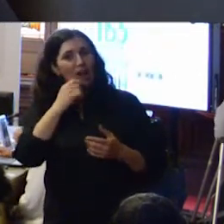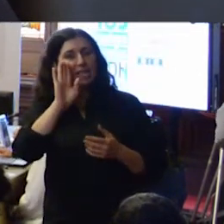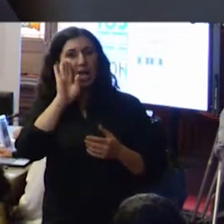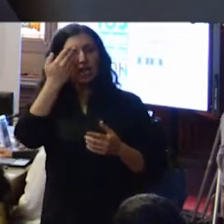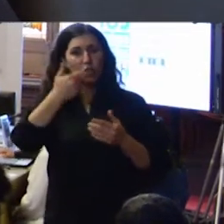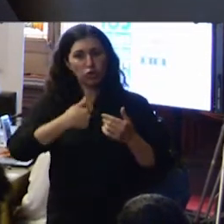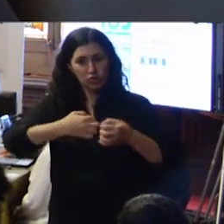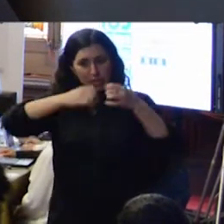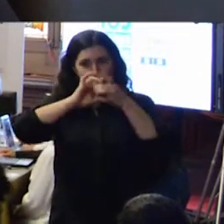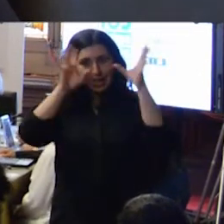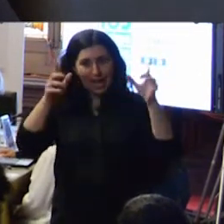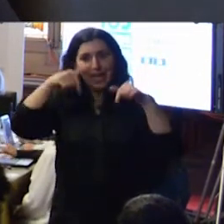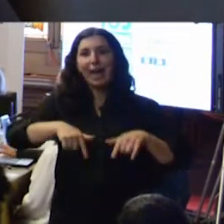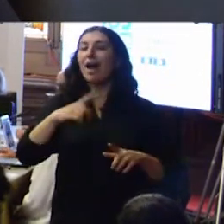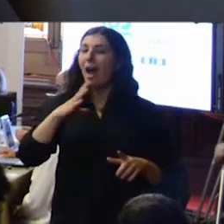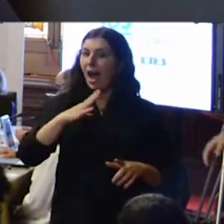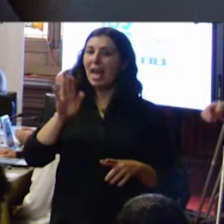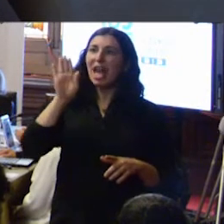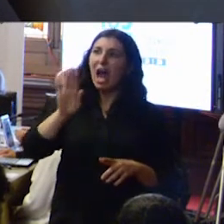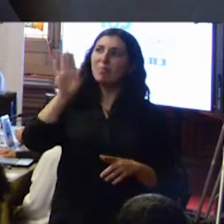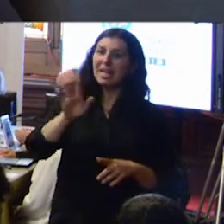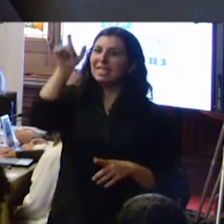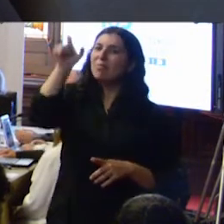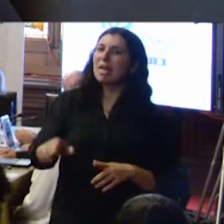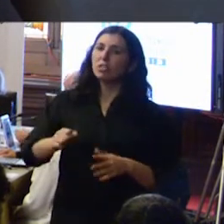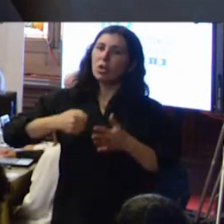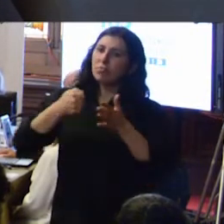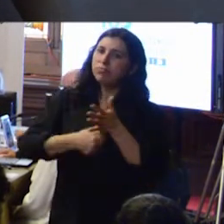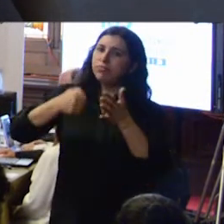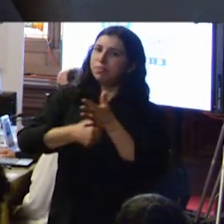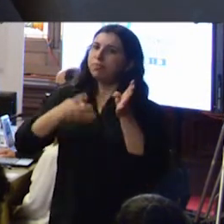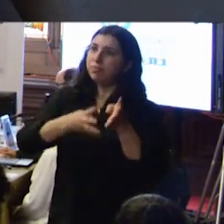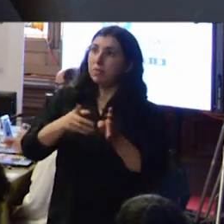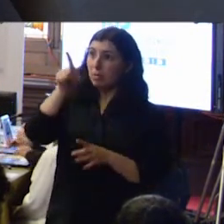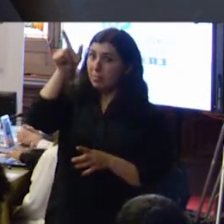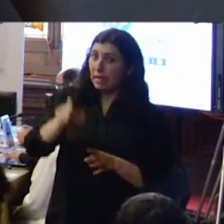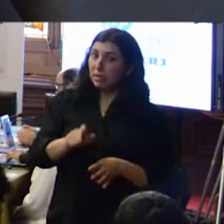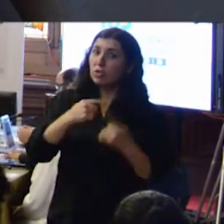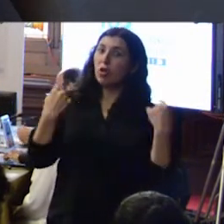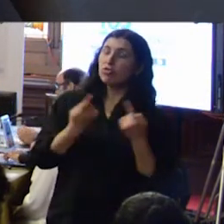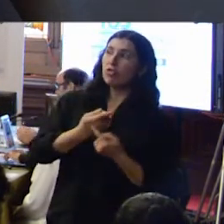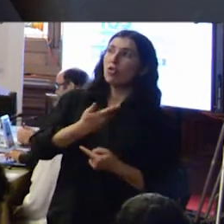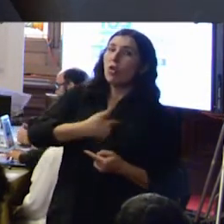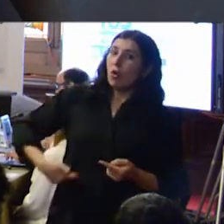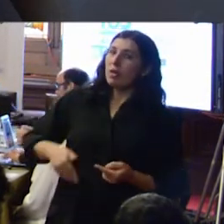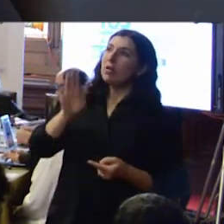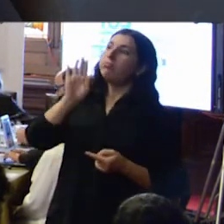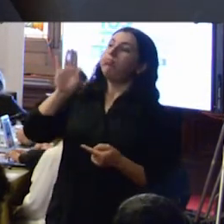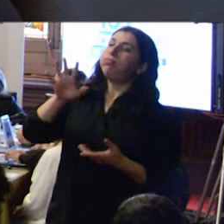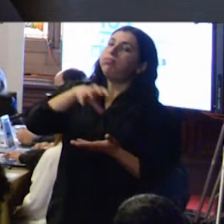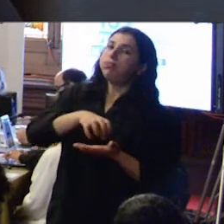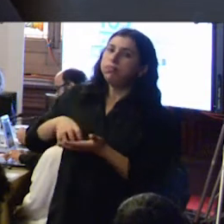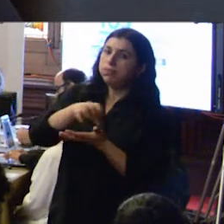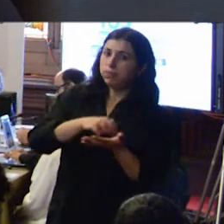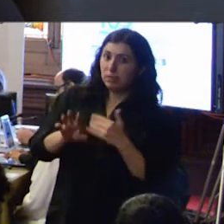en nuestro país amenazas para el ejercicio del activismo. Y este listado que nosotros vamos a hacer, que no es abarcador,